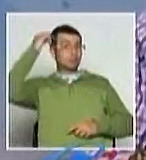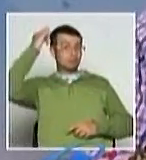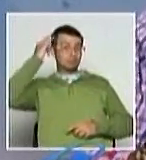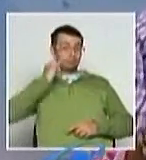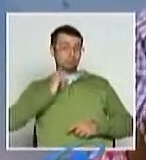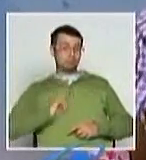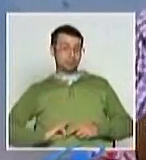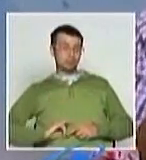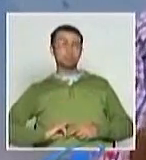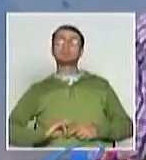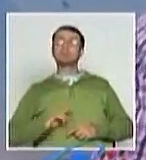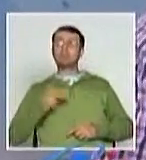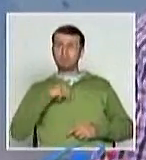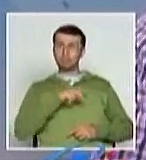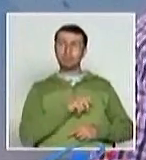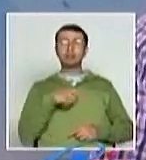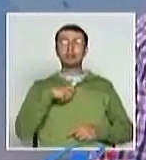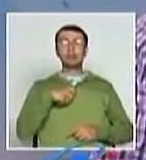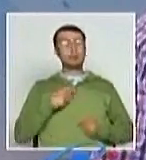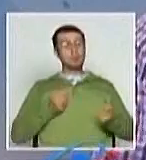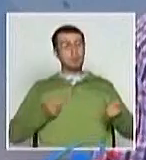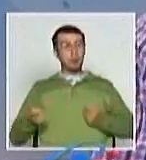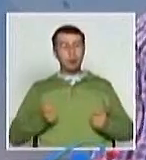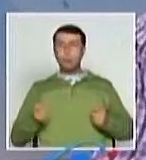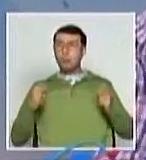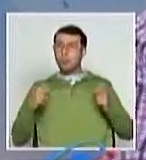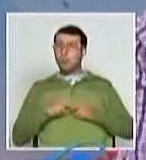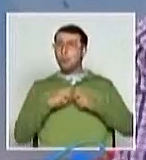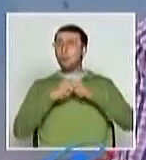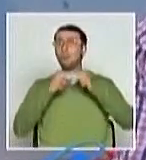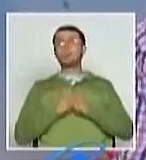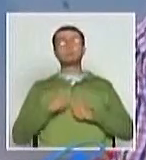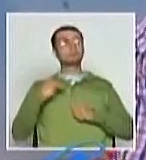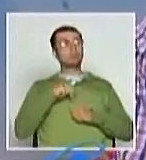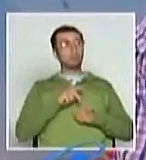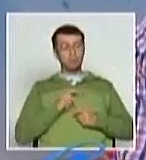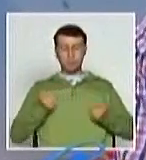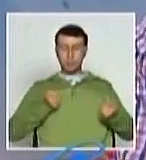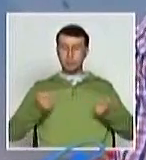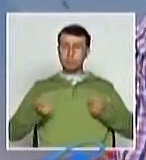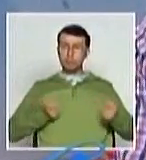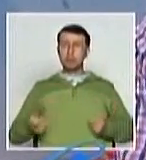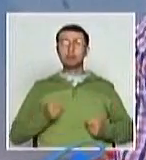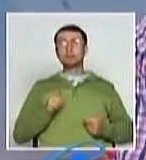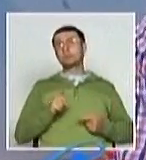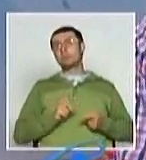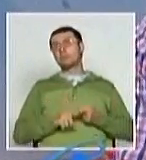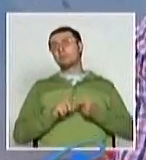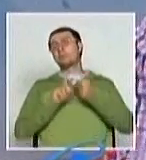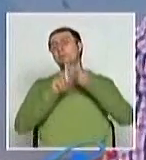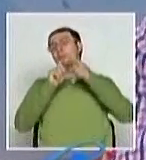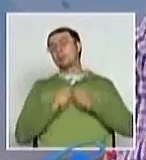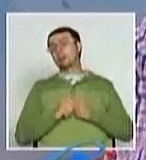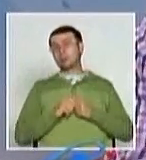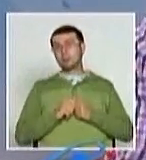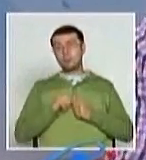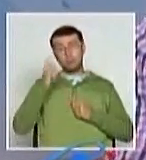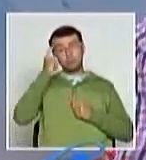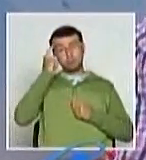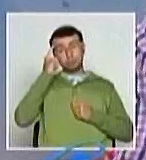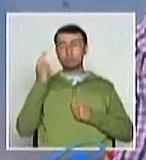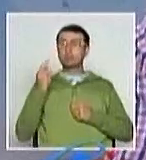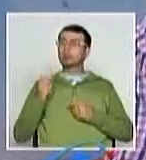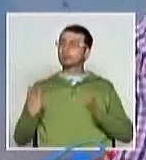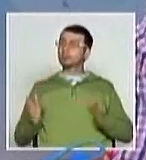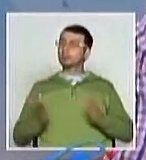chakras nosotros tenemos unos vórtices de energía vibramos con con el pensamiento vibramos con la voz